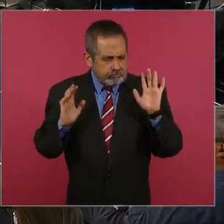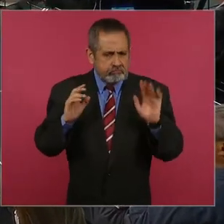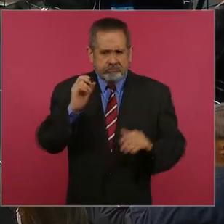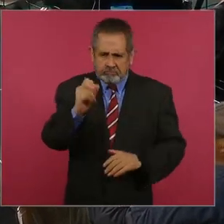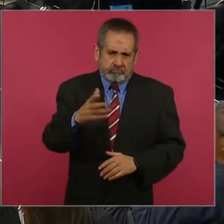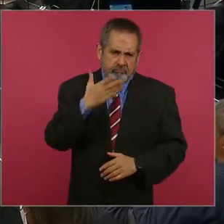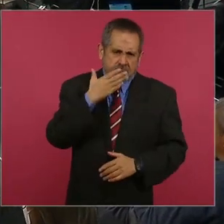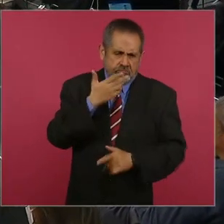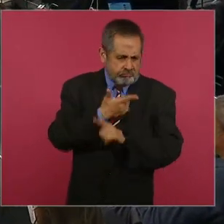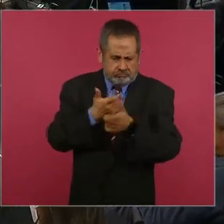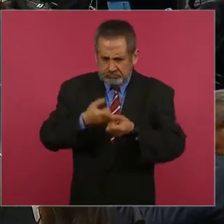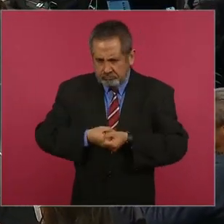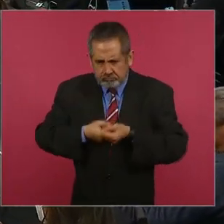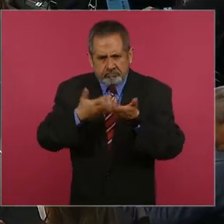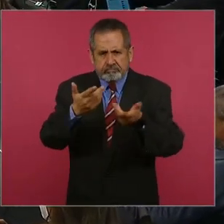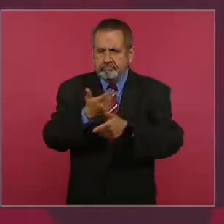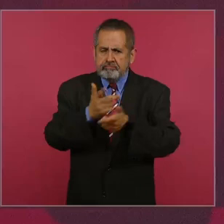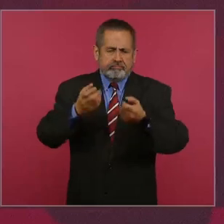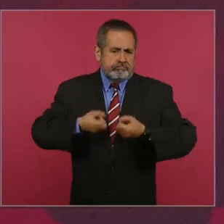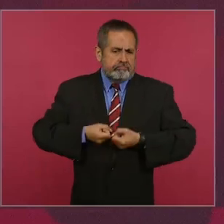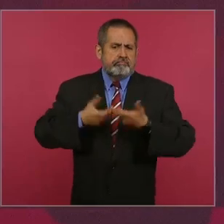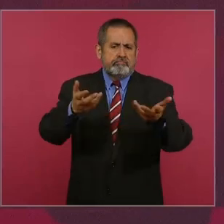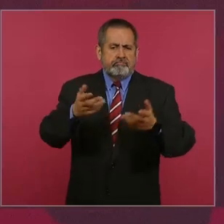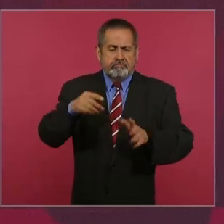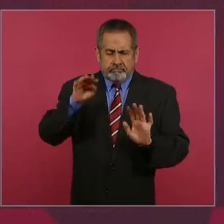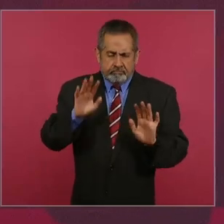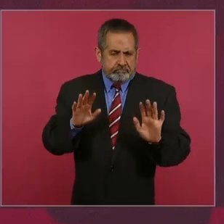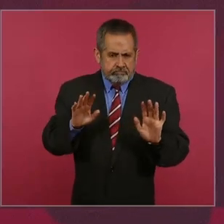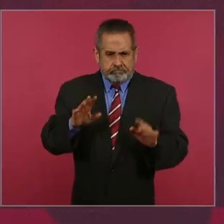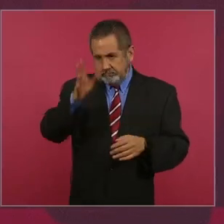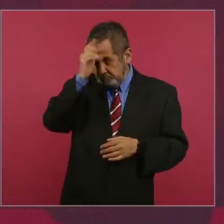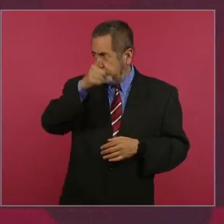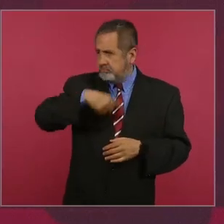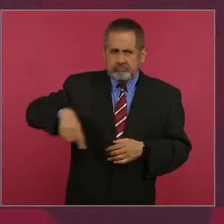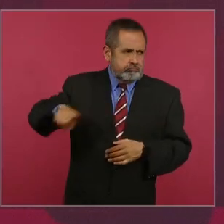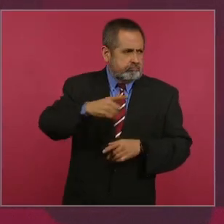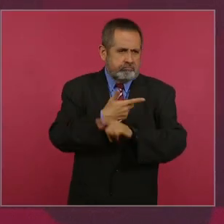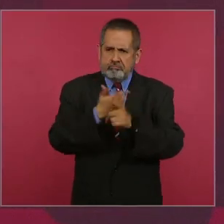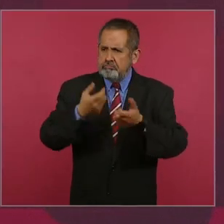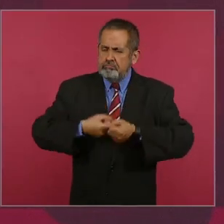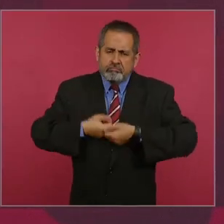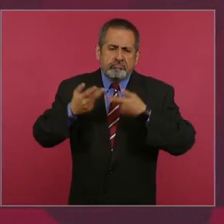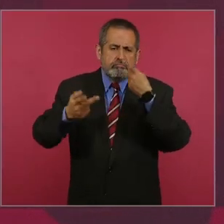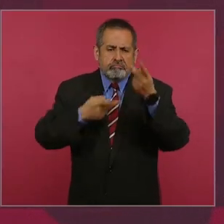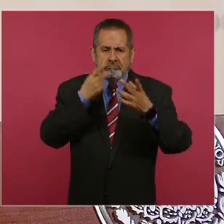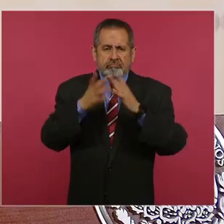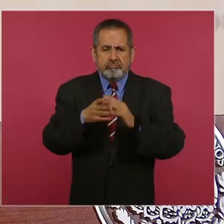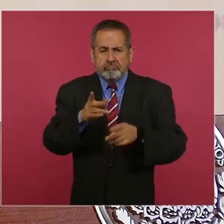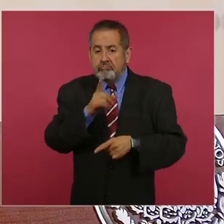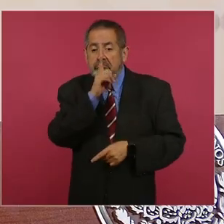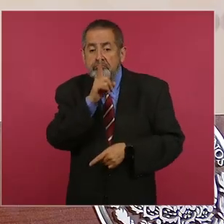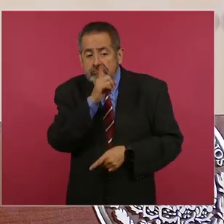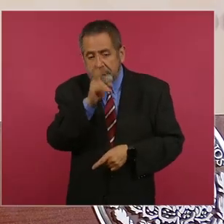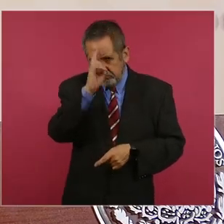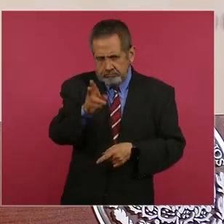somos libres ¿no? aquí quedamos de que no hay censura